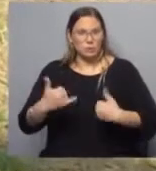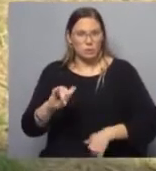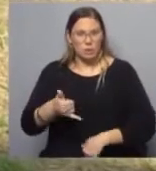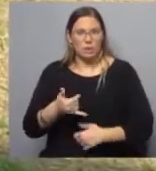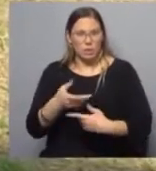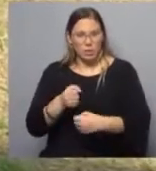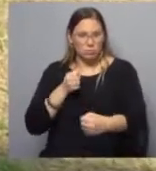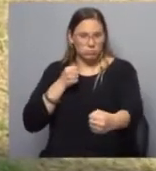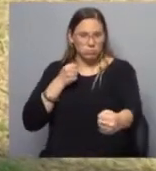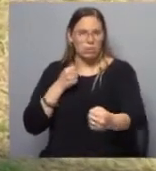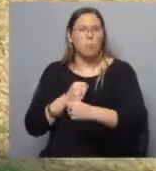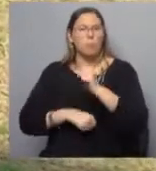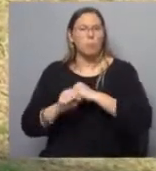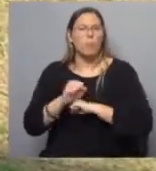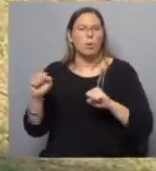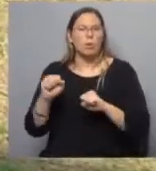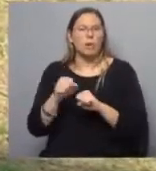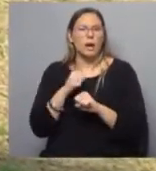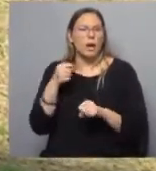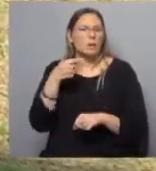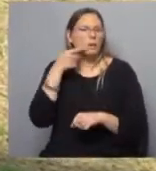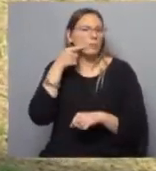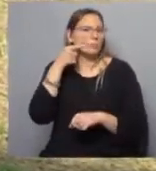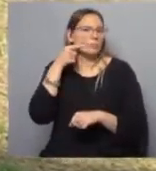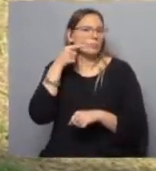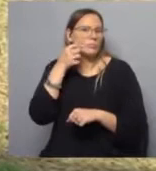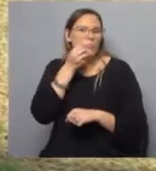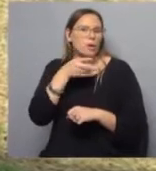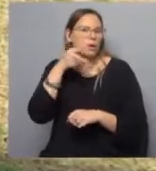Abrí tranquilo hasta donde más puedas. Si podés llegar a la comisura del labio, mejor.